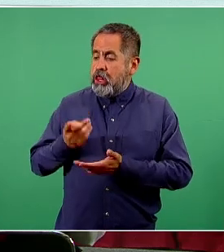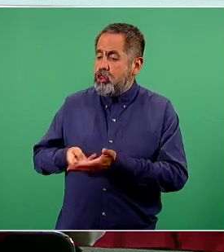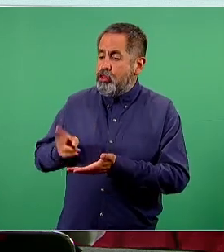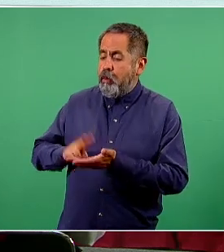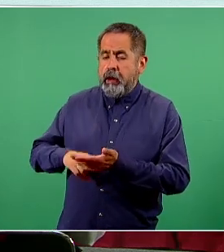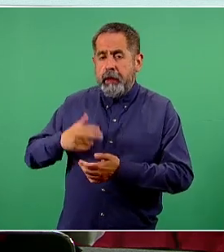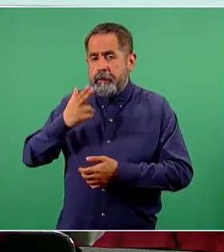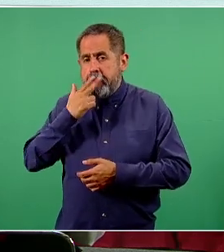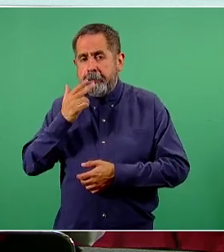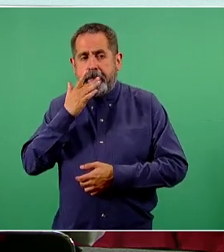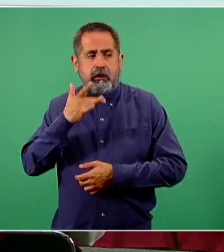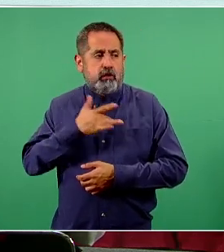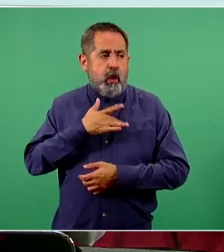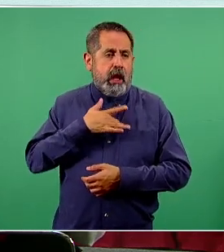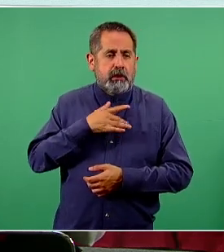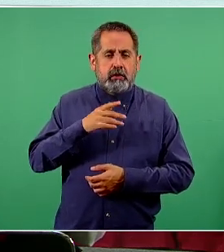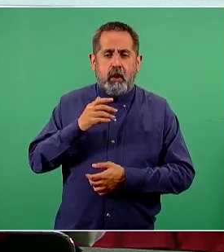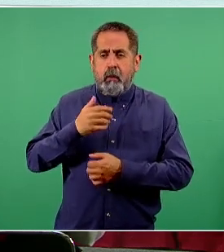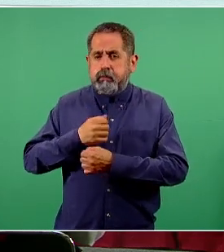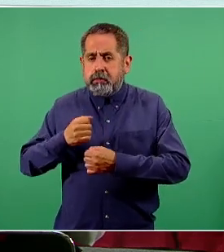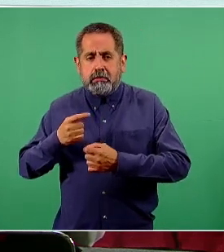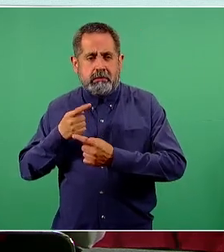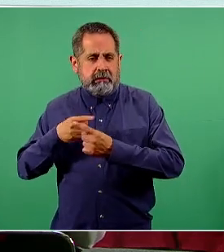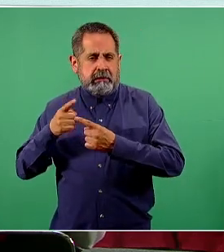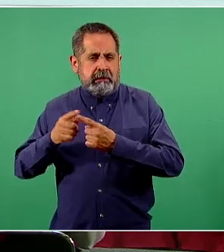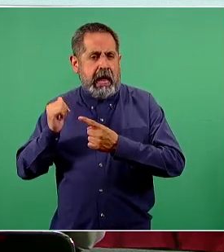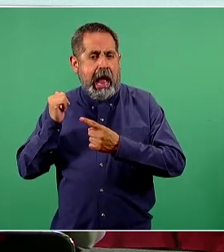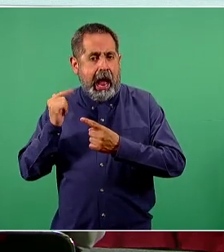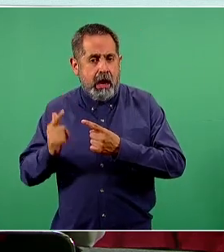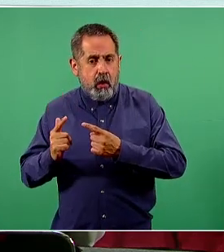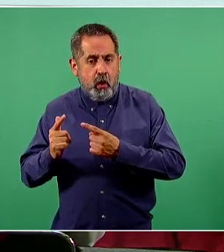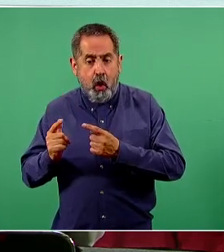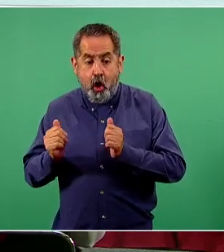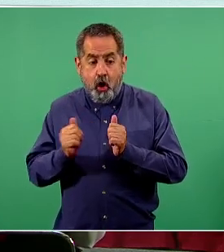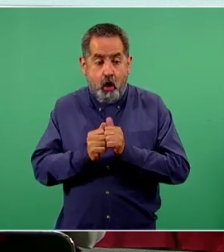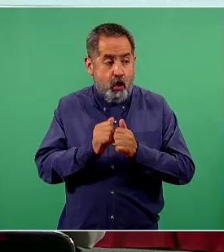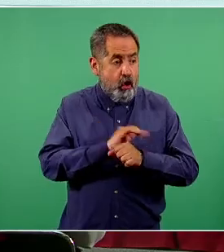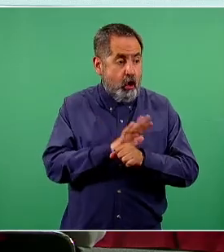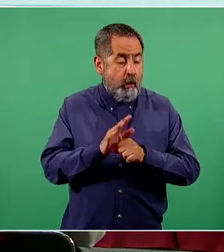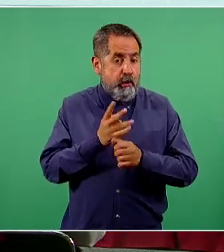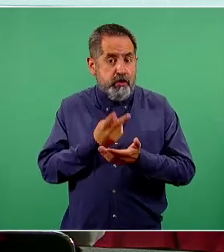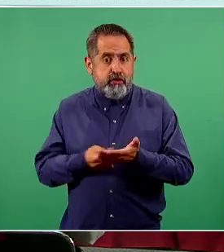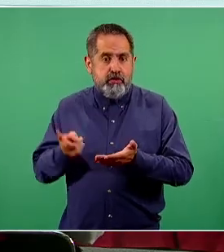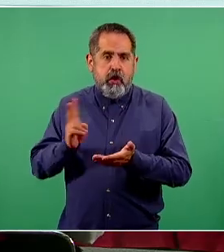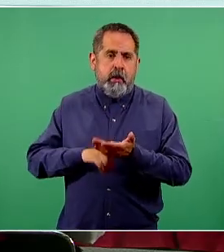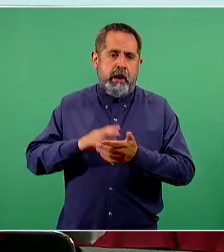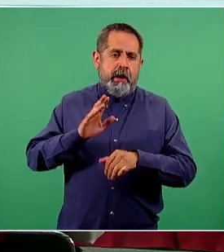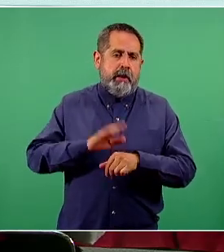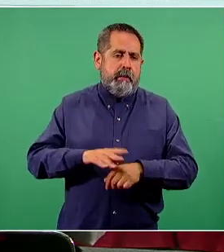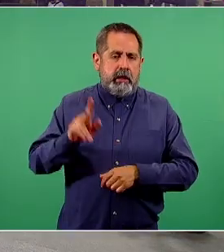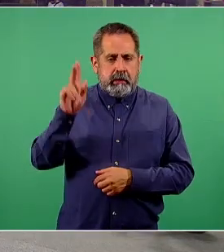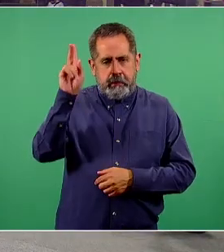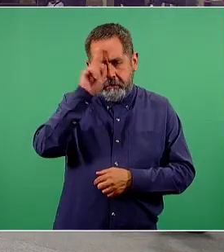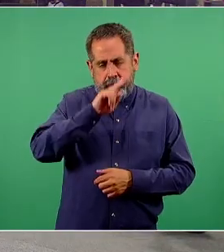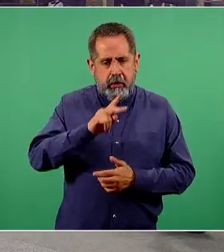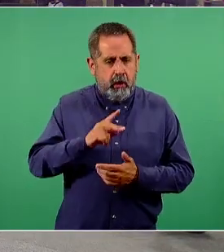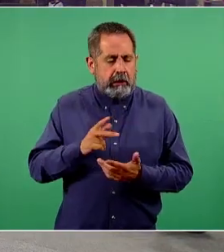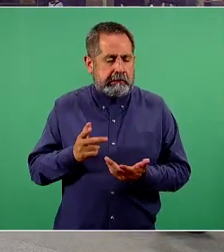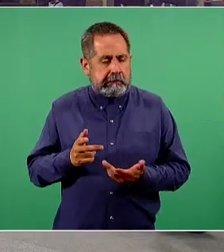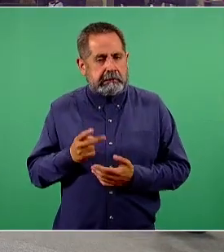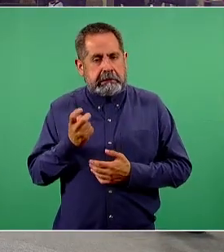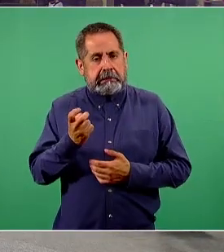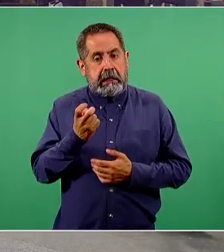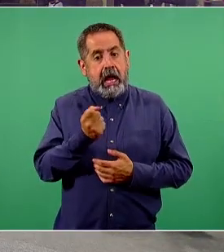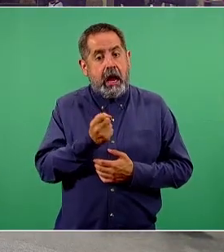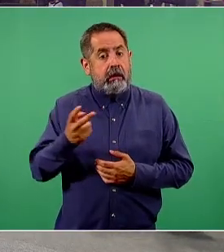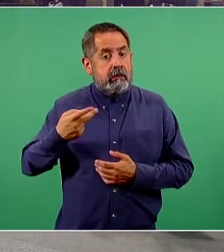o un factor de riesgo que facilita este tipo de complicaciones. Y lamentablemente a consecuencia de las mismas, pues las